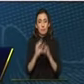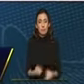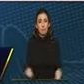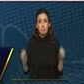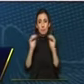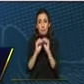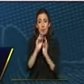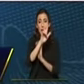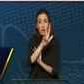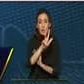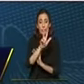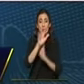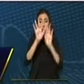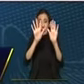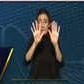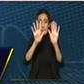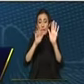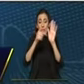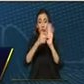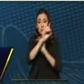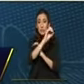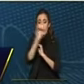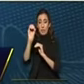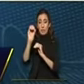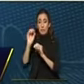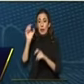de 310.000 cupos a bachilleres